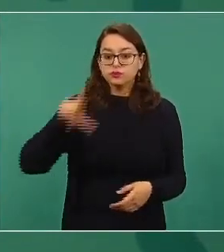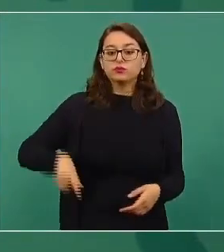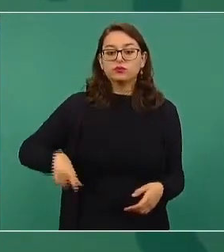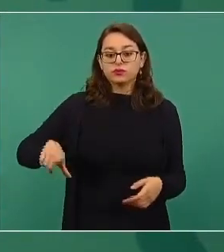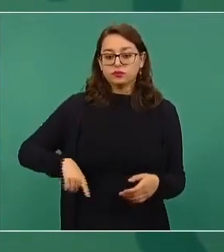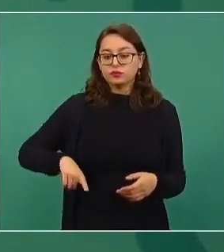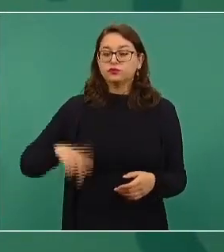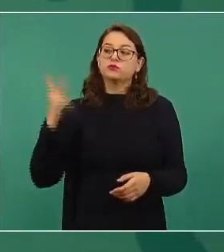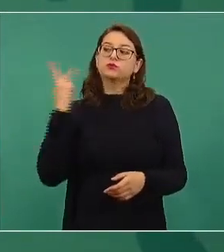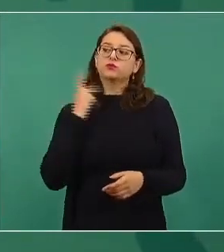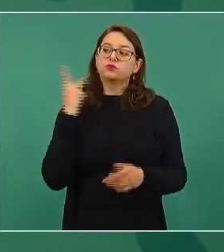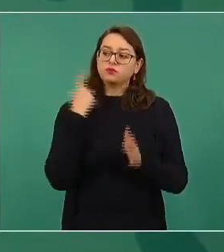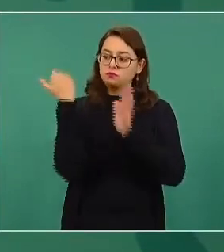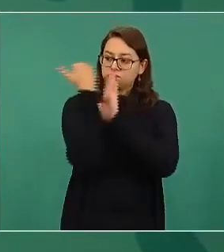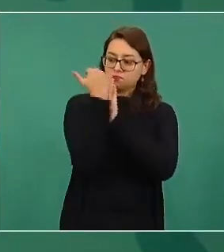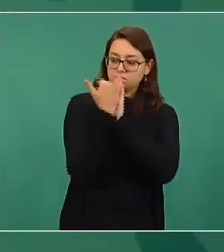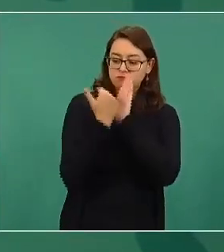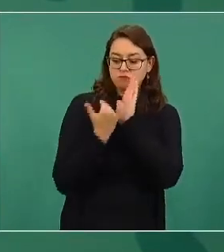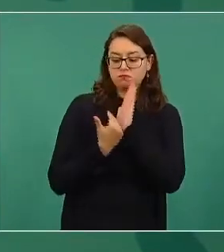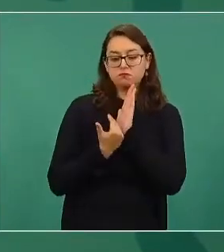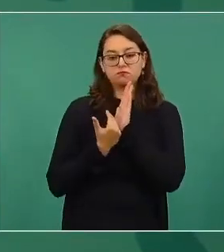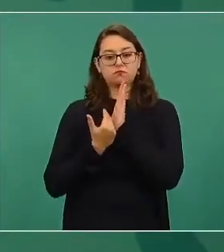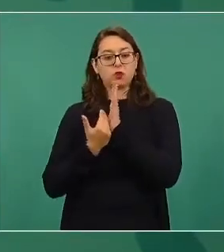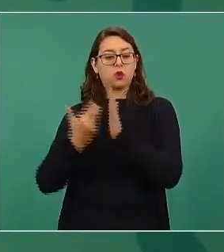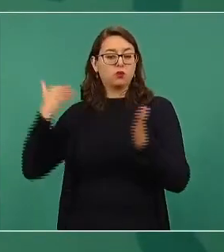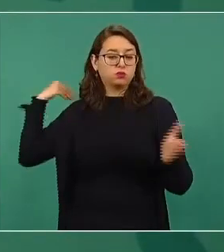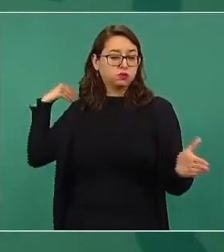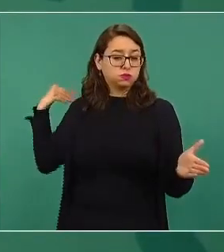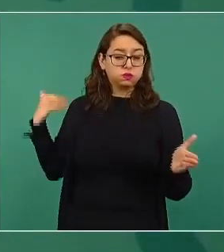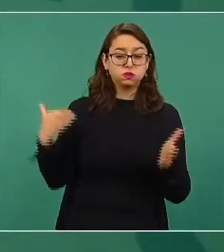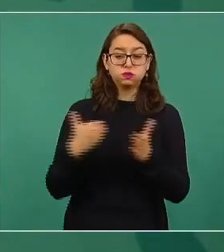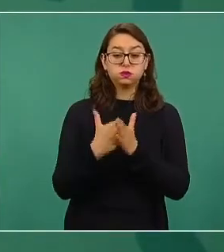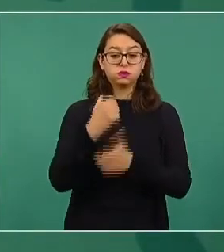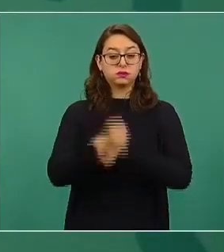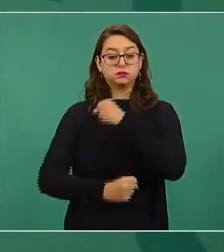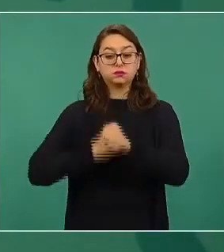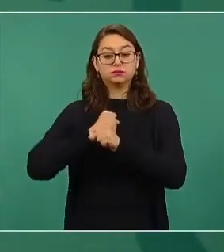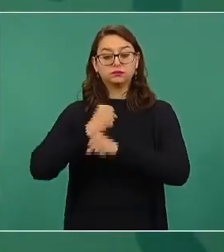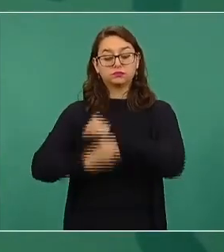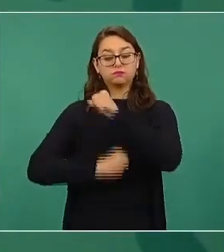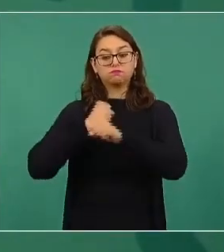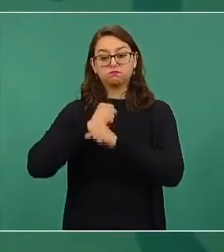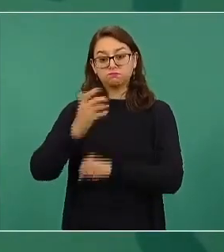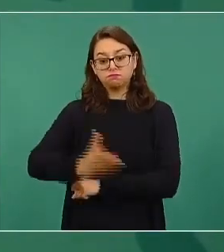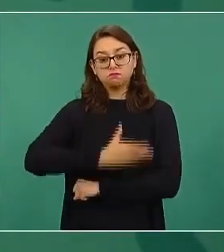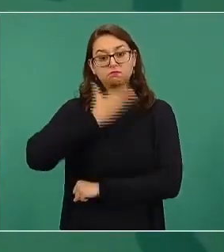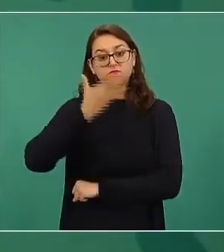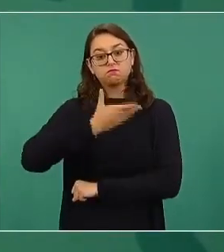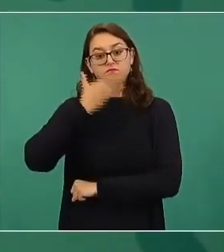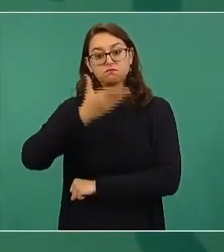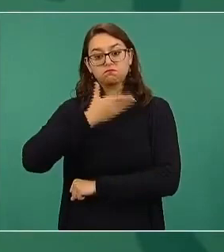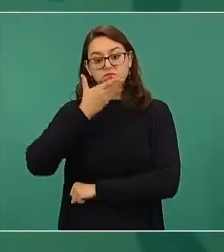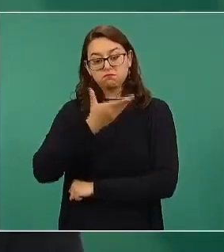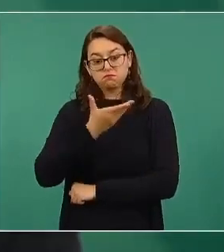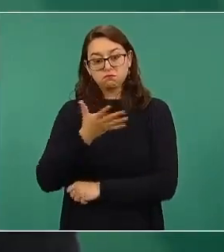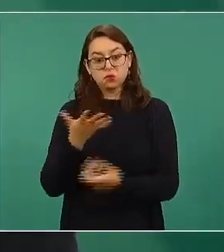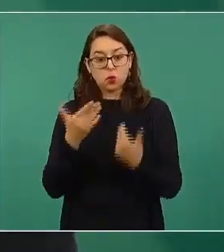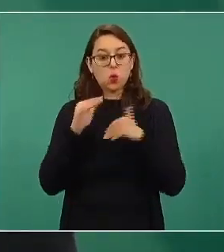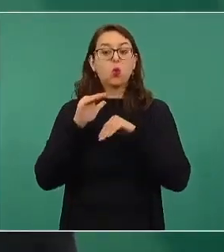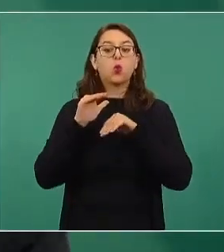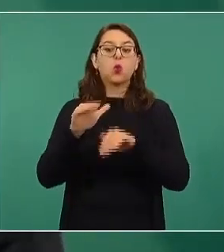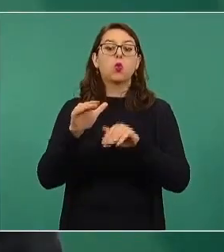que viene de lejos, que tiene que ver con la frase